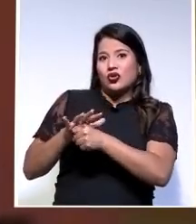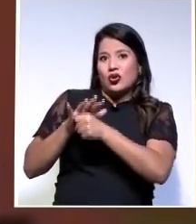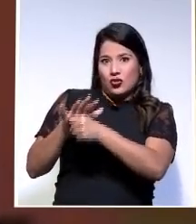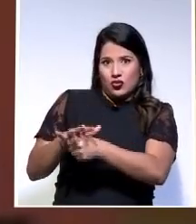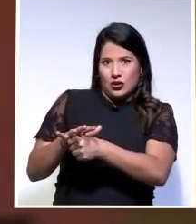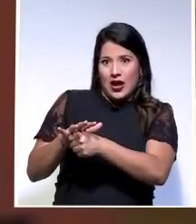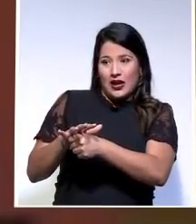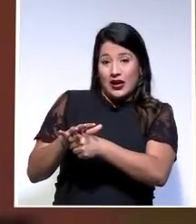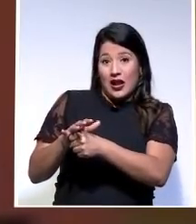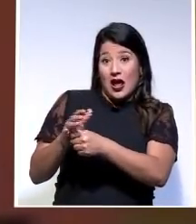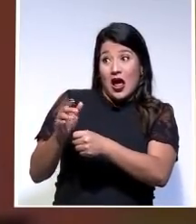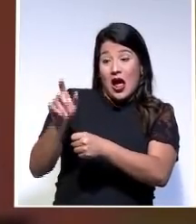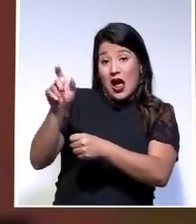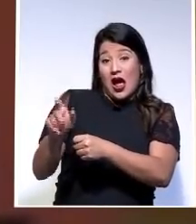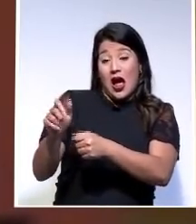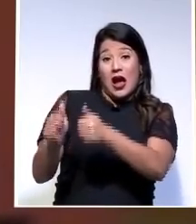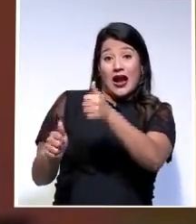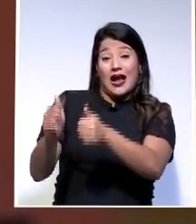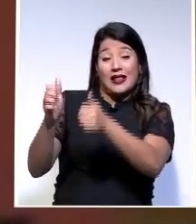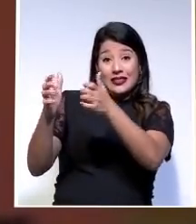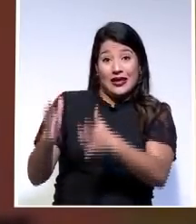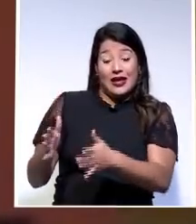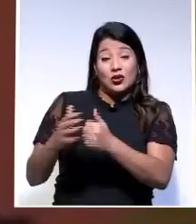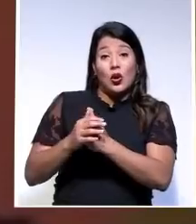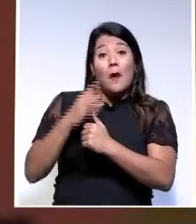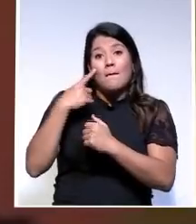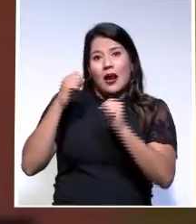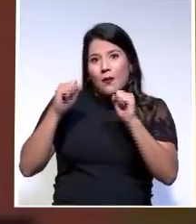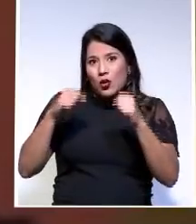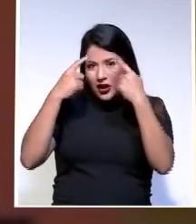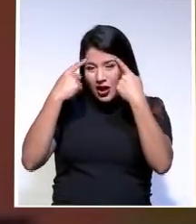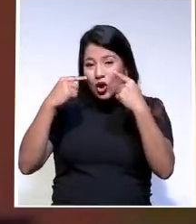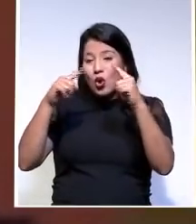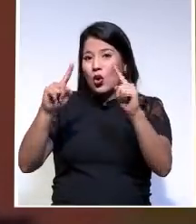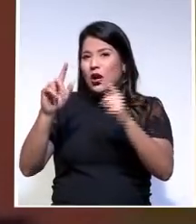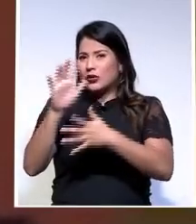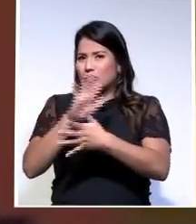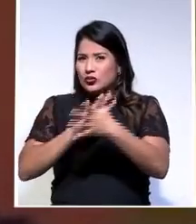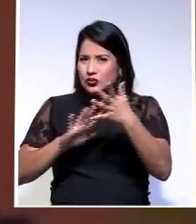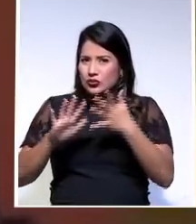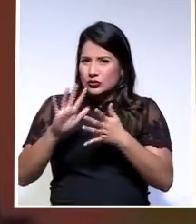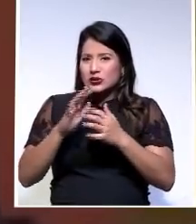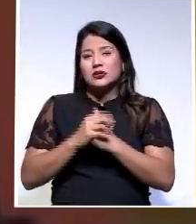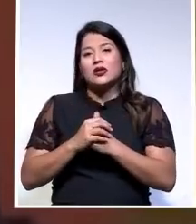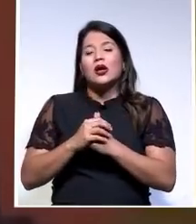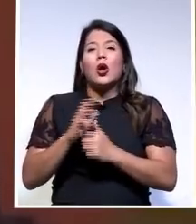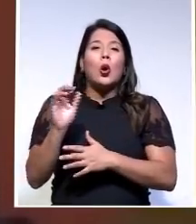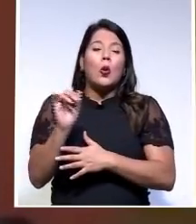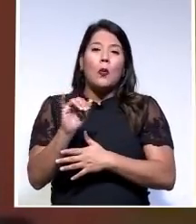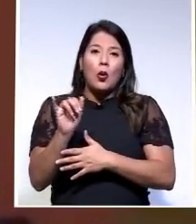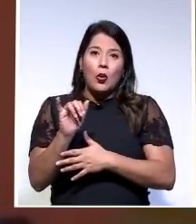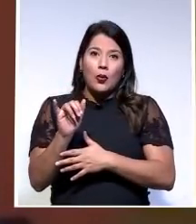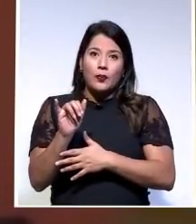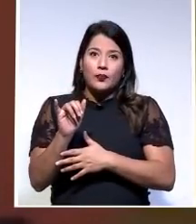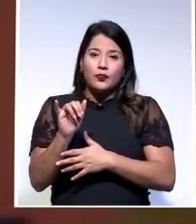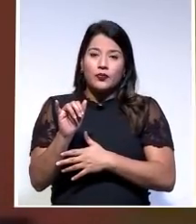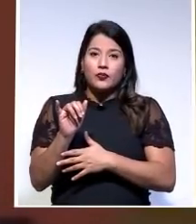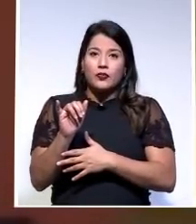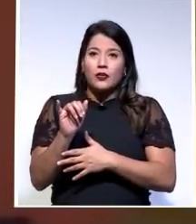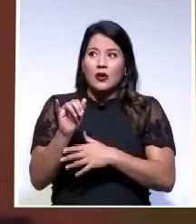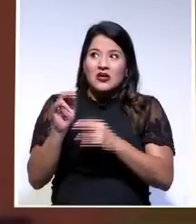nueva candidatura para lograr conseguir quizás meter su agenda política o también